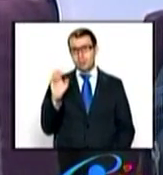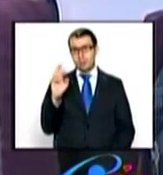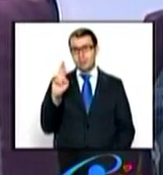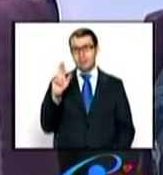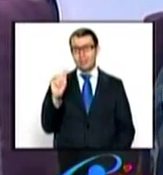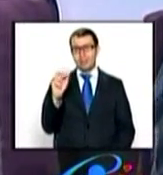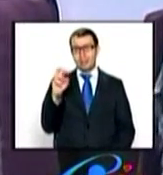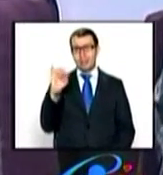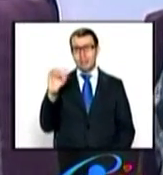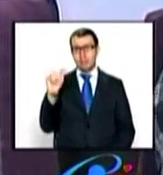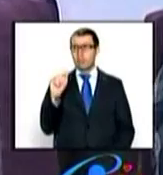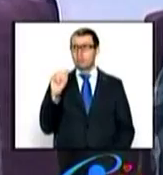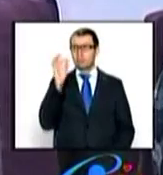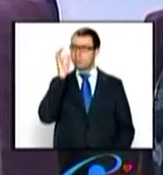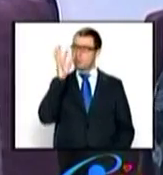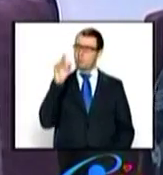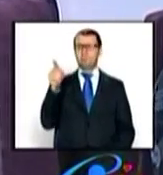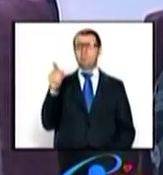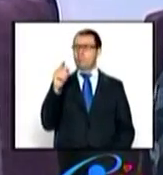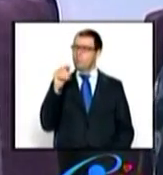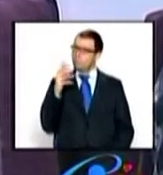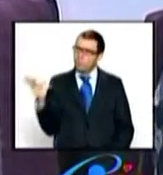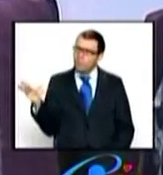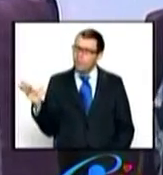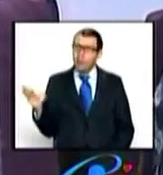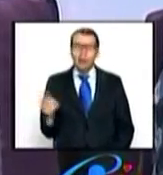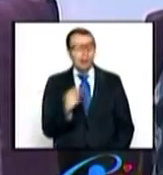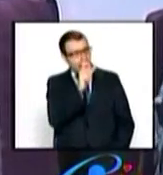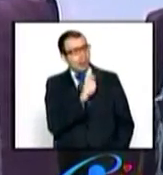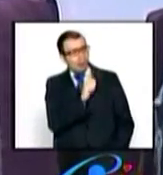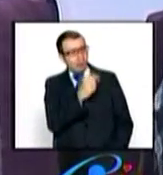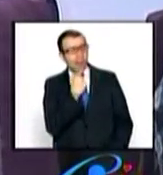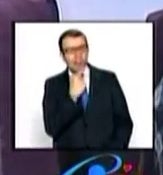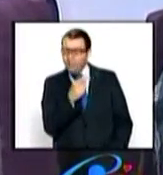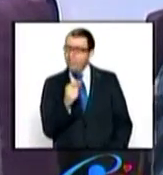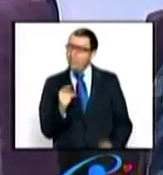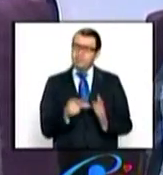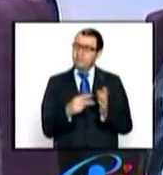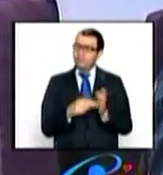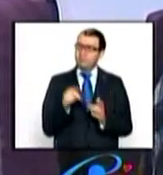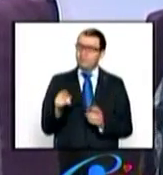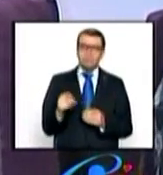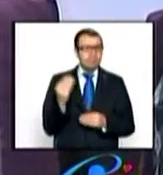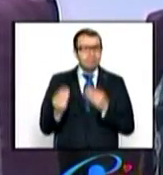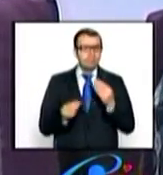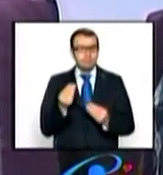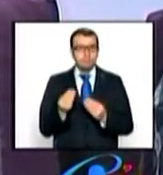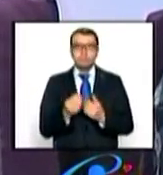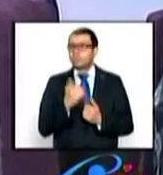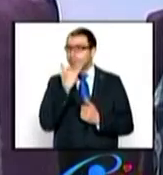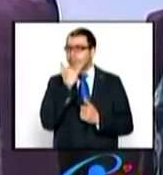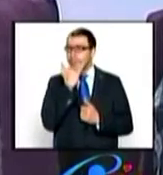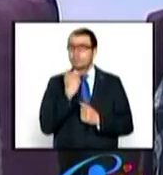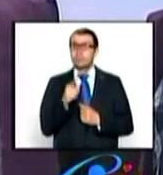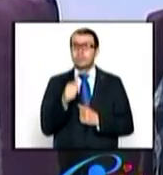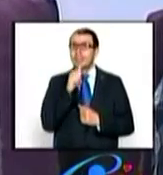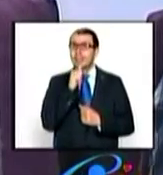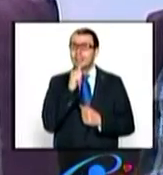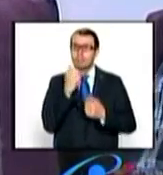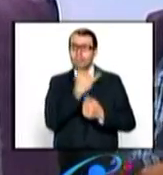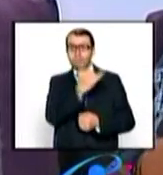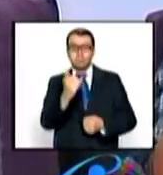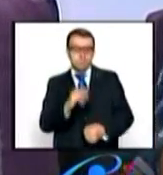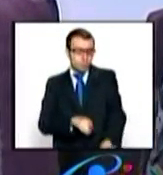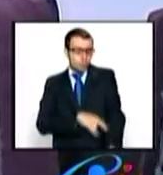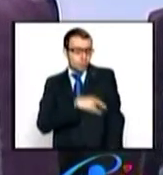es la sueroterapia? Yo quiero que me hagan un suero, como decía el doctor Rojas, ¿qué será eso? ¿En qué consiste? Resulta que los sueros que se utilizan actualmente es